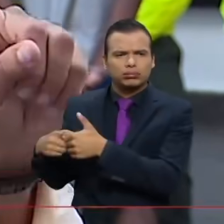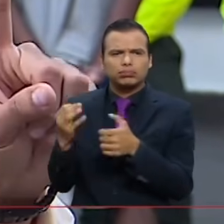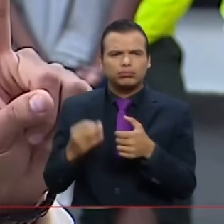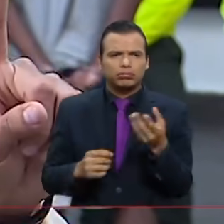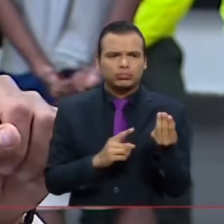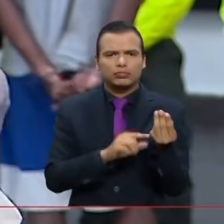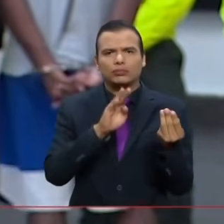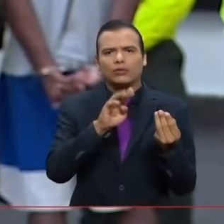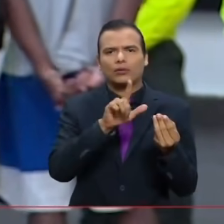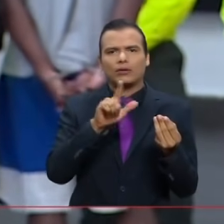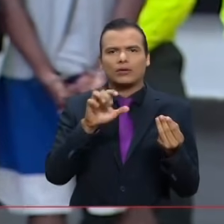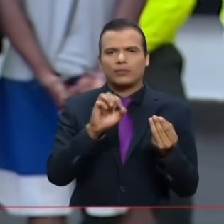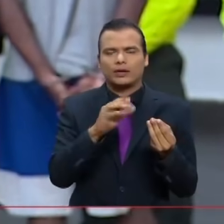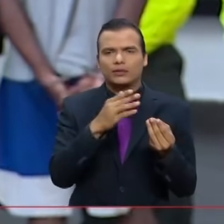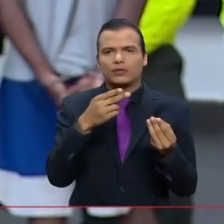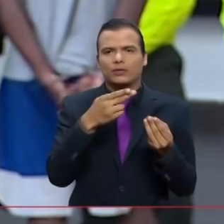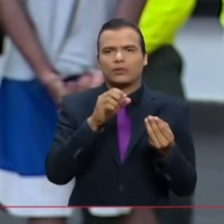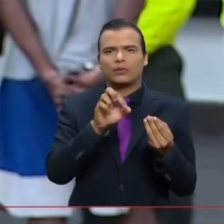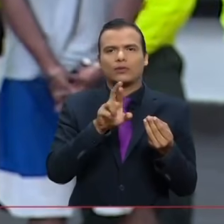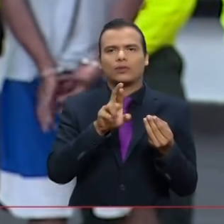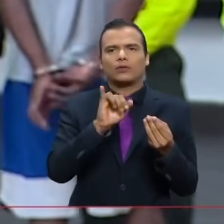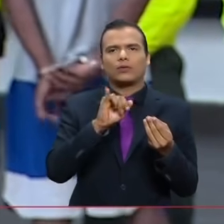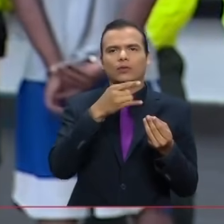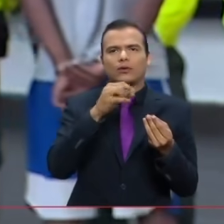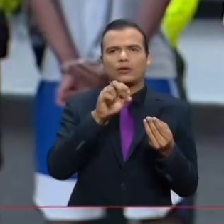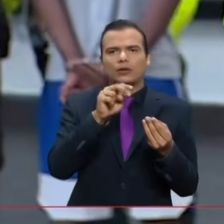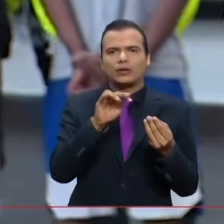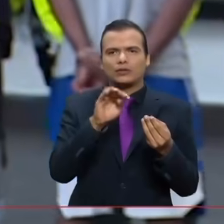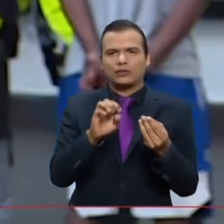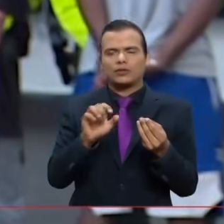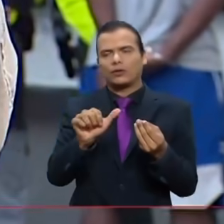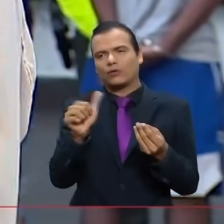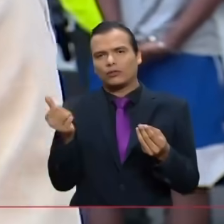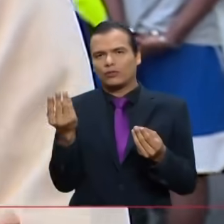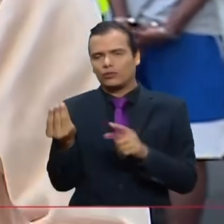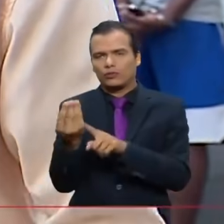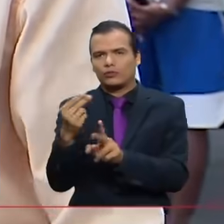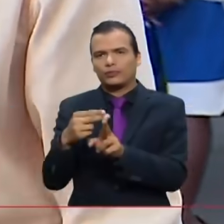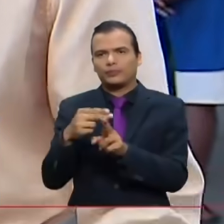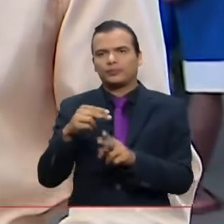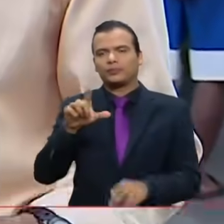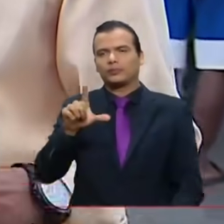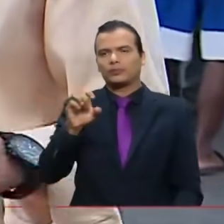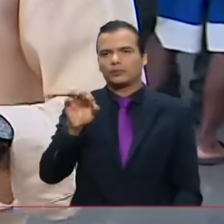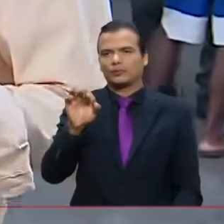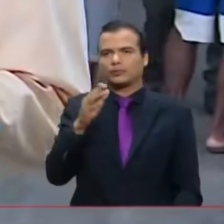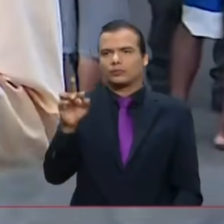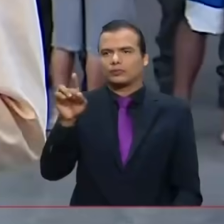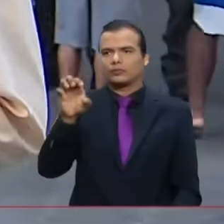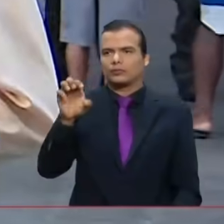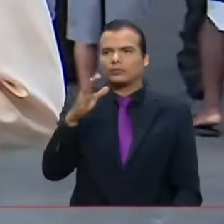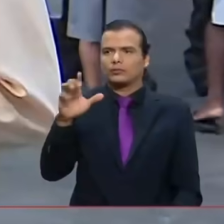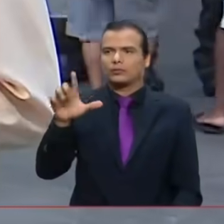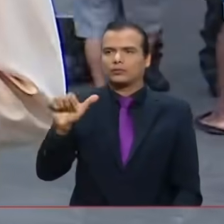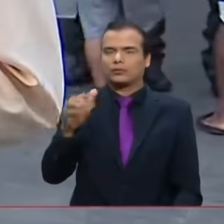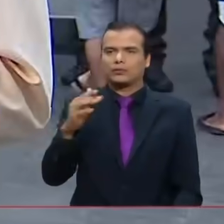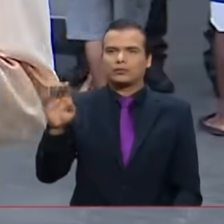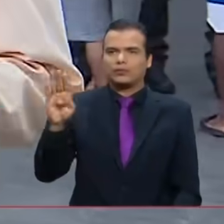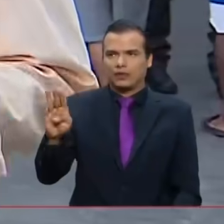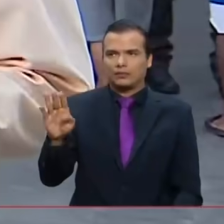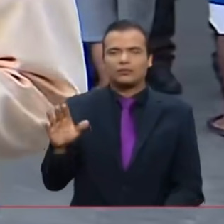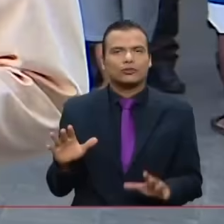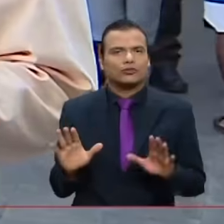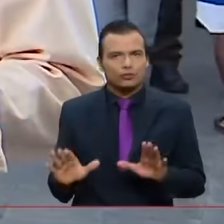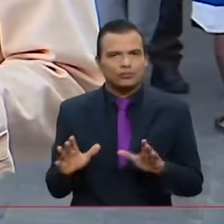como Bello Horizonte y la otra Los de la B. El general Daniel Gualdrón, comandante de la Policía Metropolitana, nos entrega más detalles.